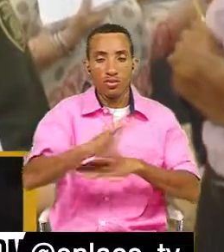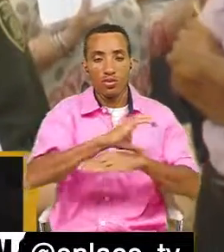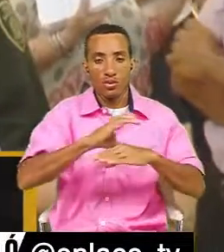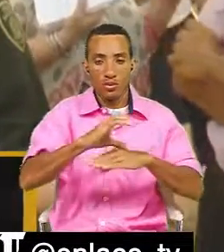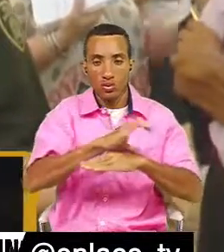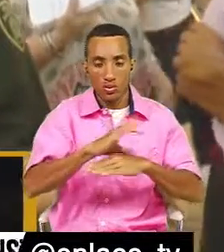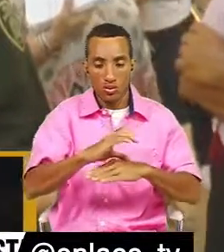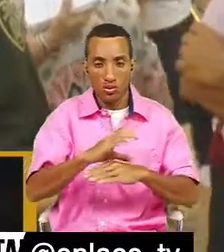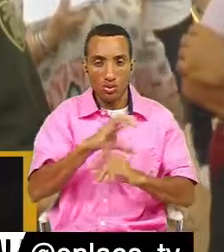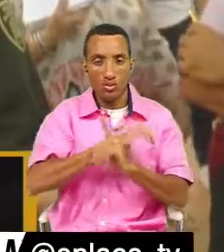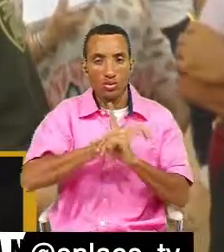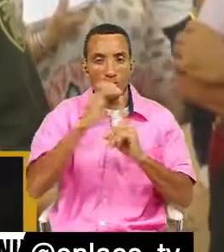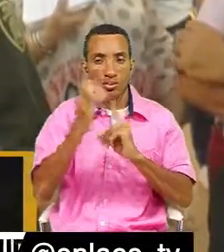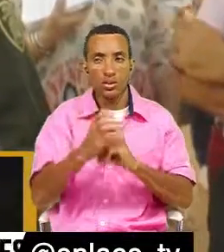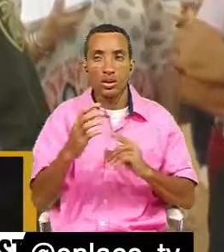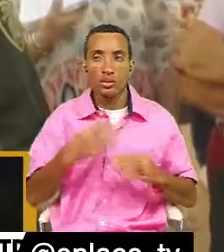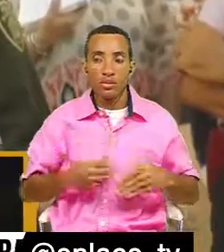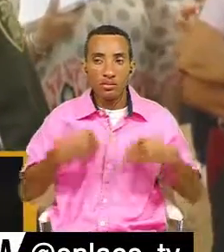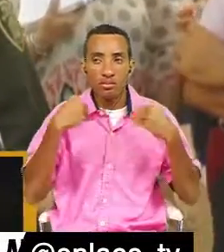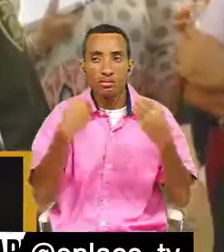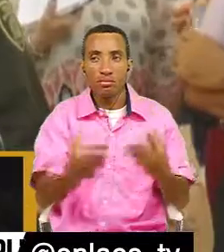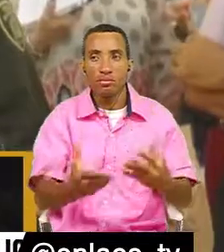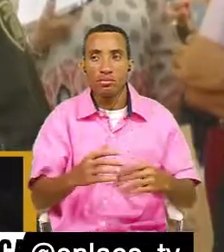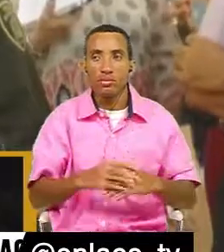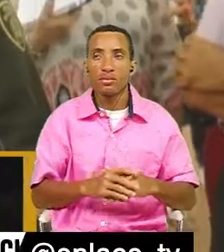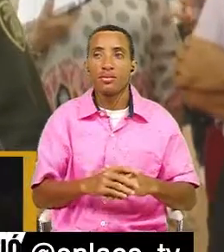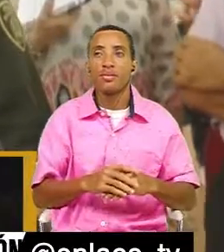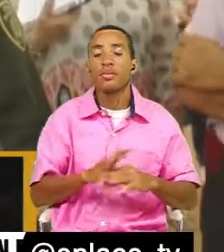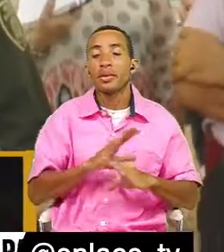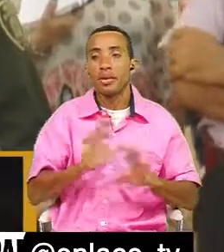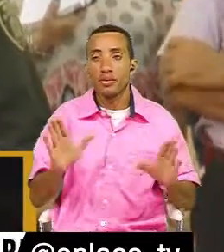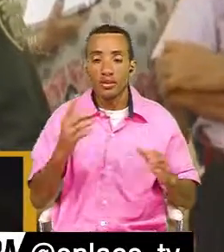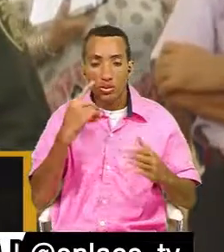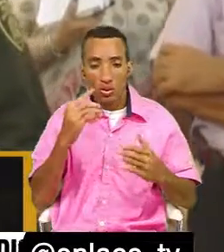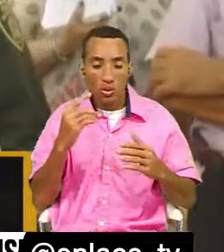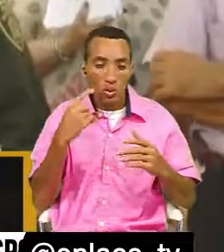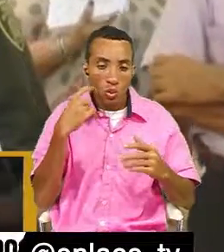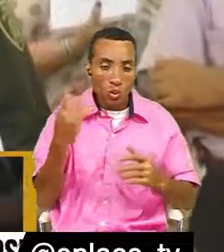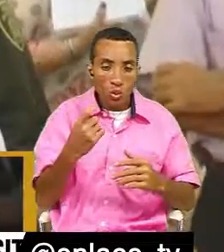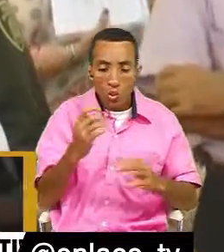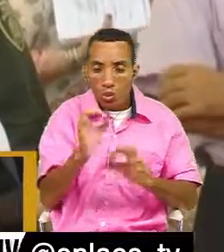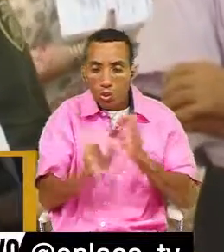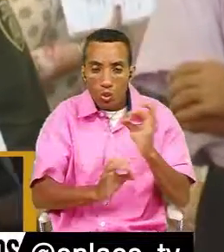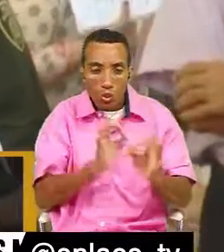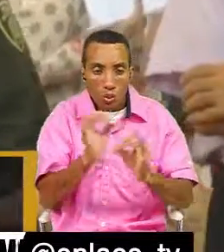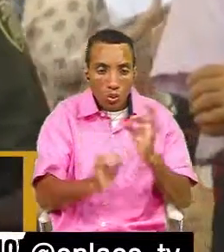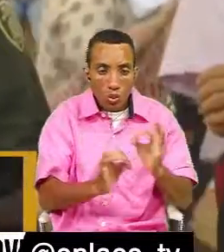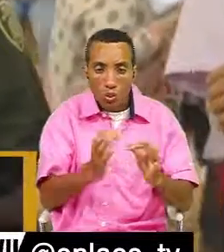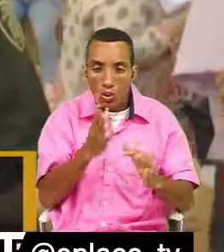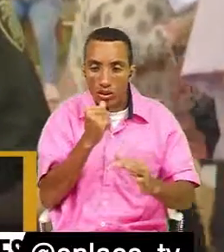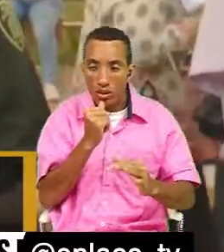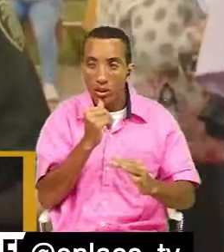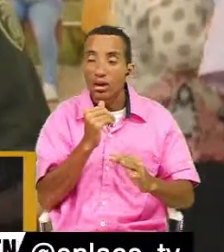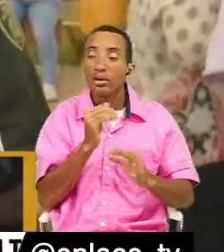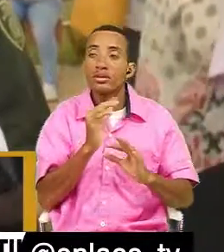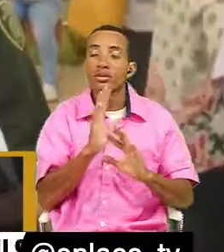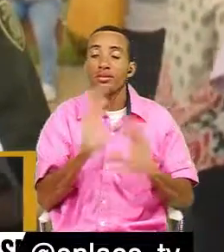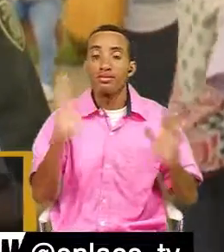nada con entregar estas obras si no nos la van a cuidar. Entonces, ese es como el primer compromiso. Vamos a